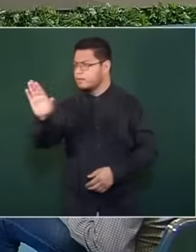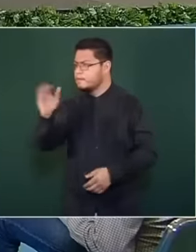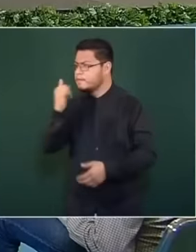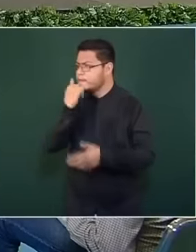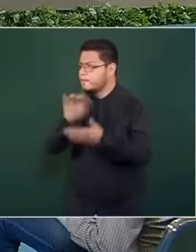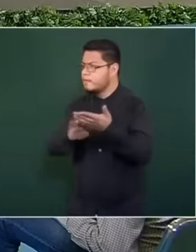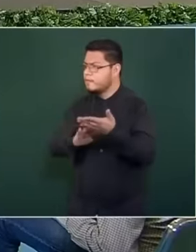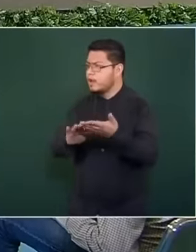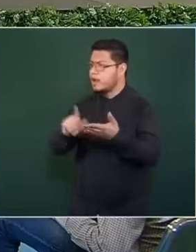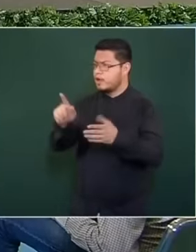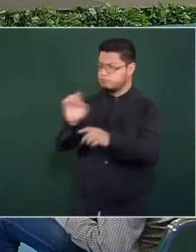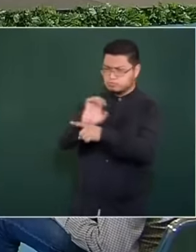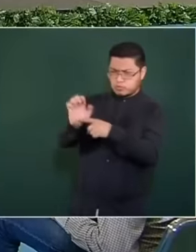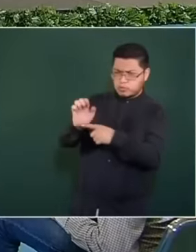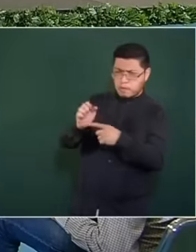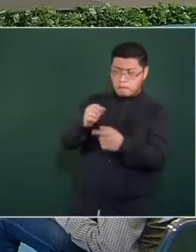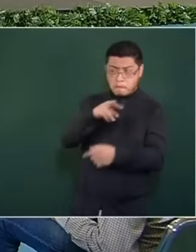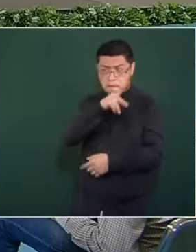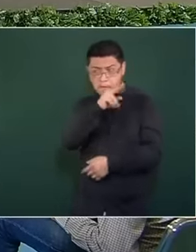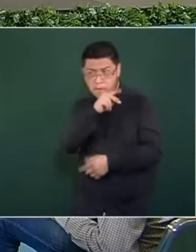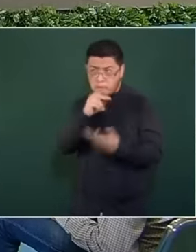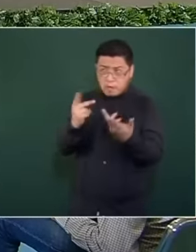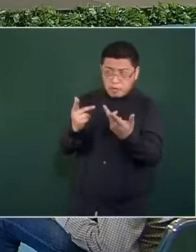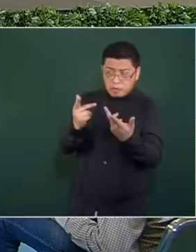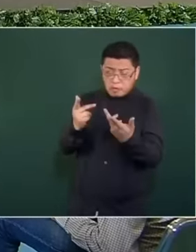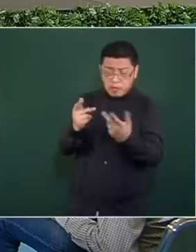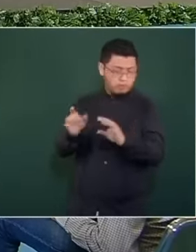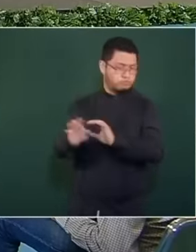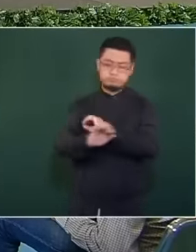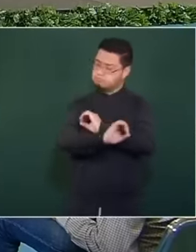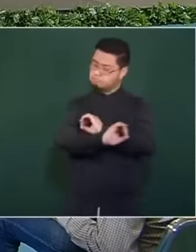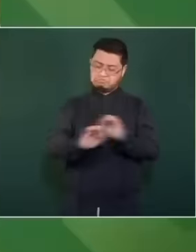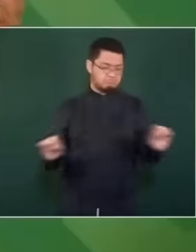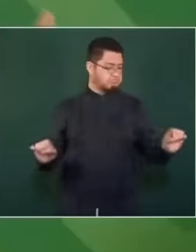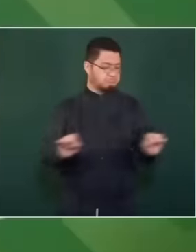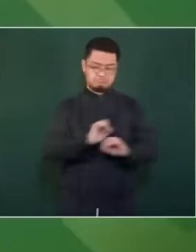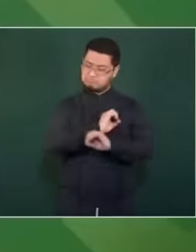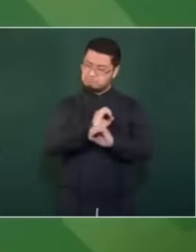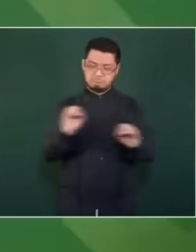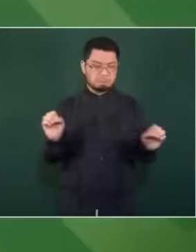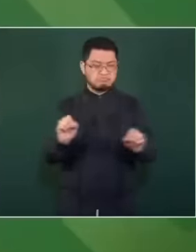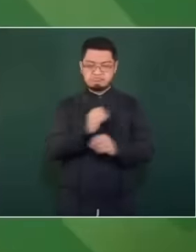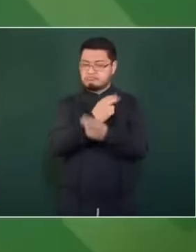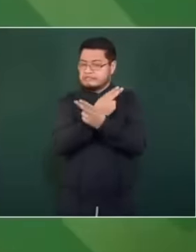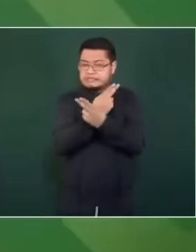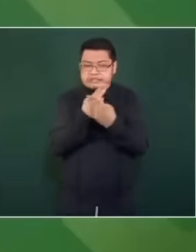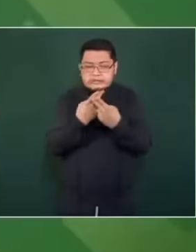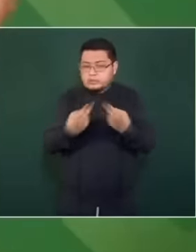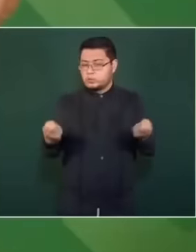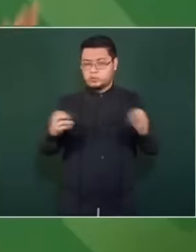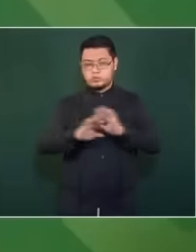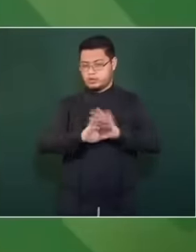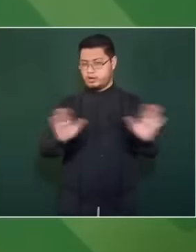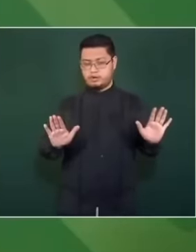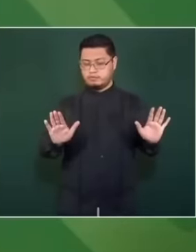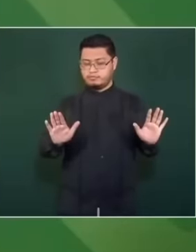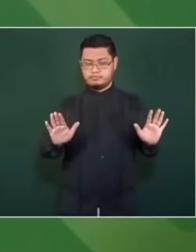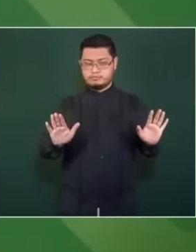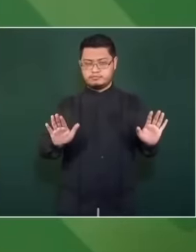ninguna preocupación legítima por esta reforma eléctrica? Para que se tenga una idea,